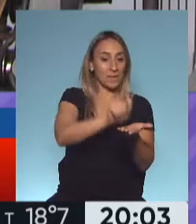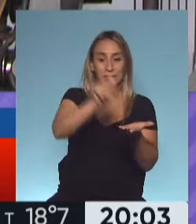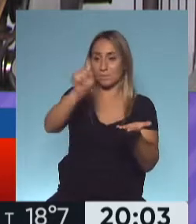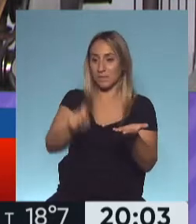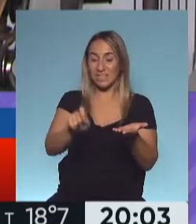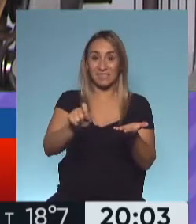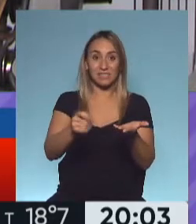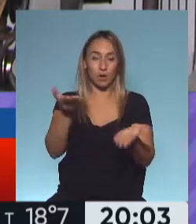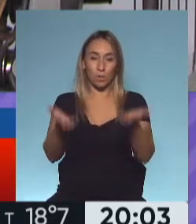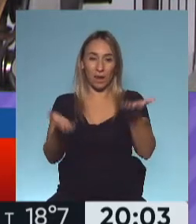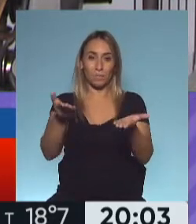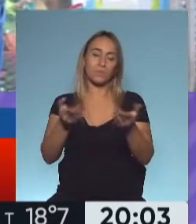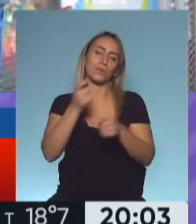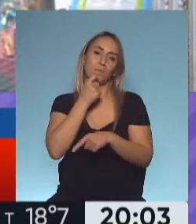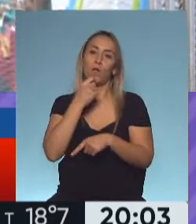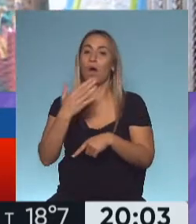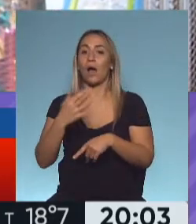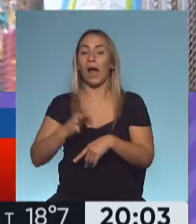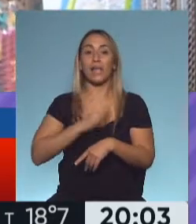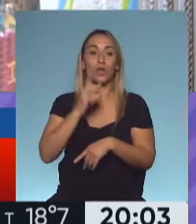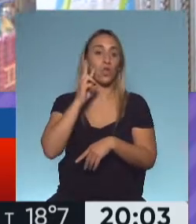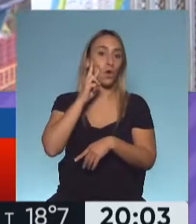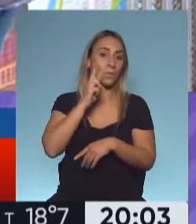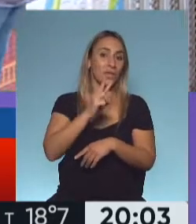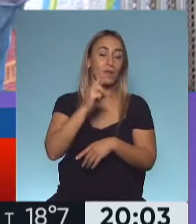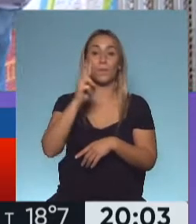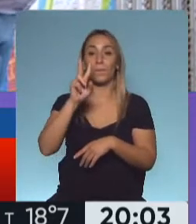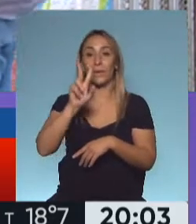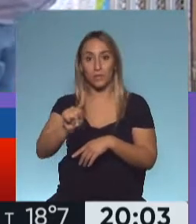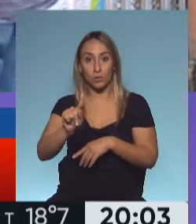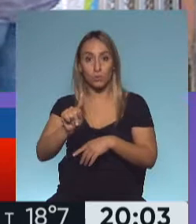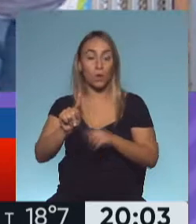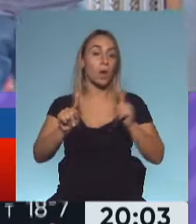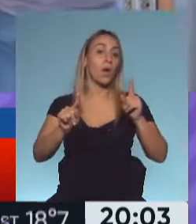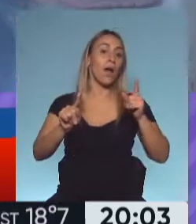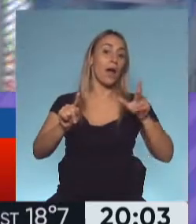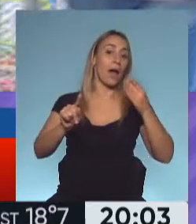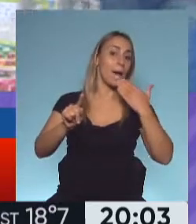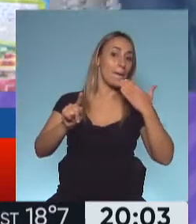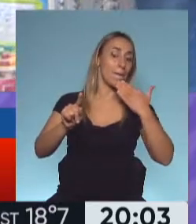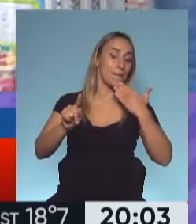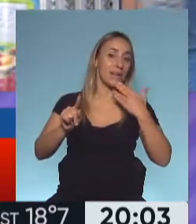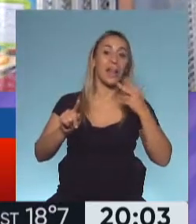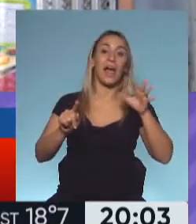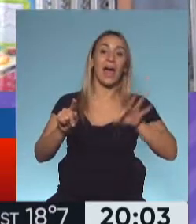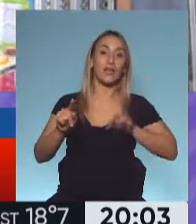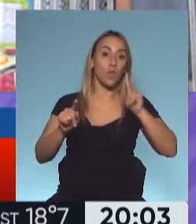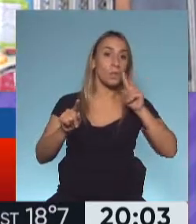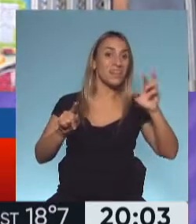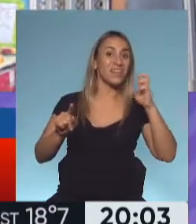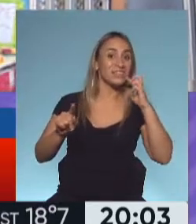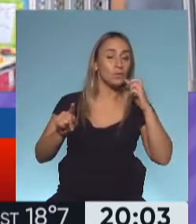se hace del mes de abril de 2021 contra el mismo mes de 2019. Ese es el